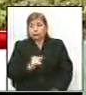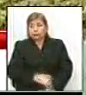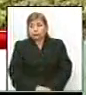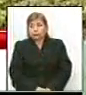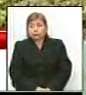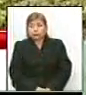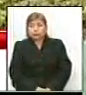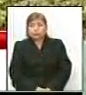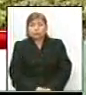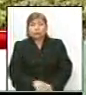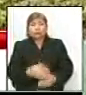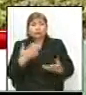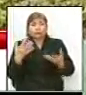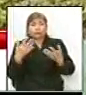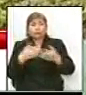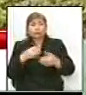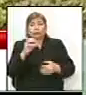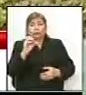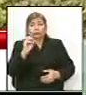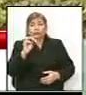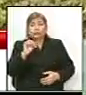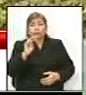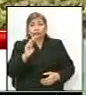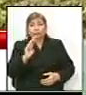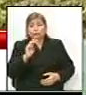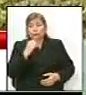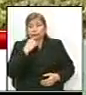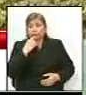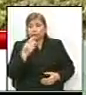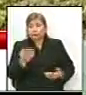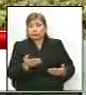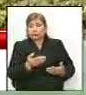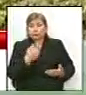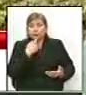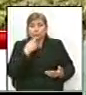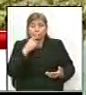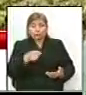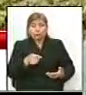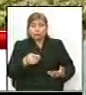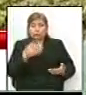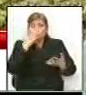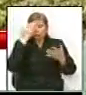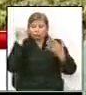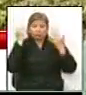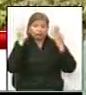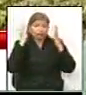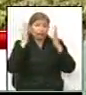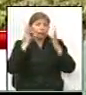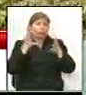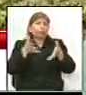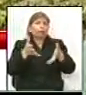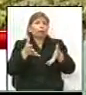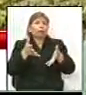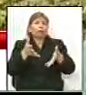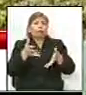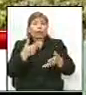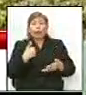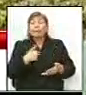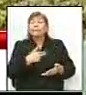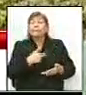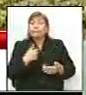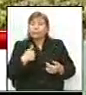a la convención. Asfalto económico igual está descuidado, hermanos. Yo creo que nuestros